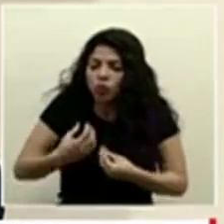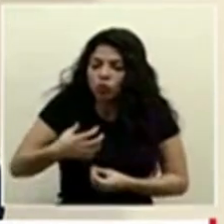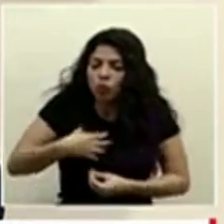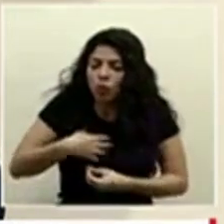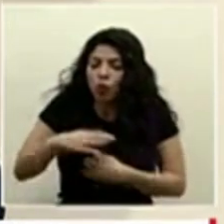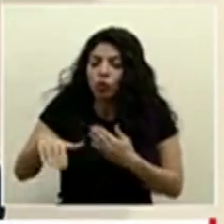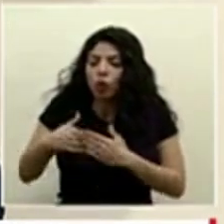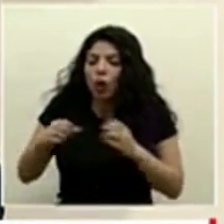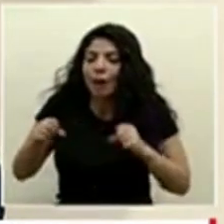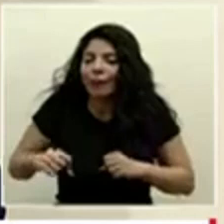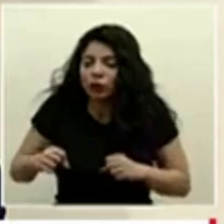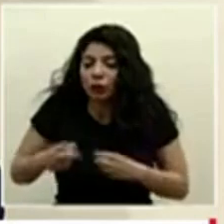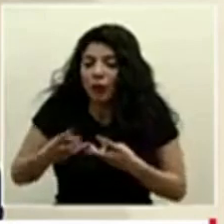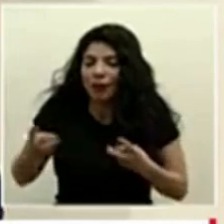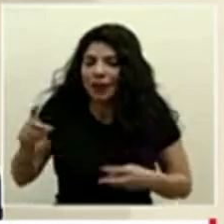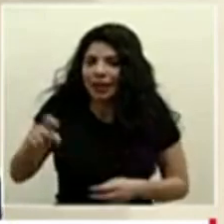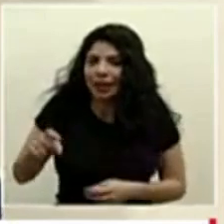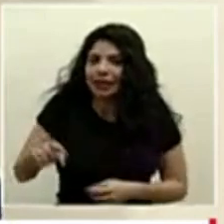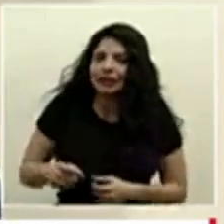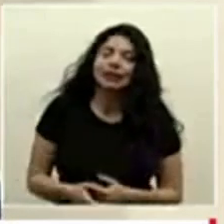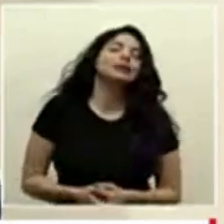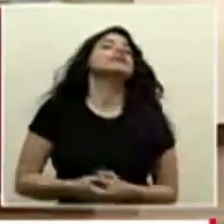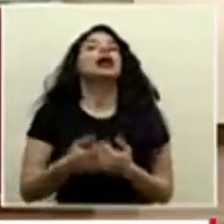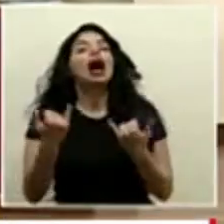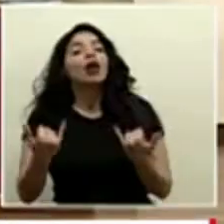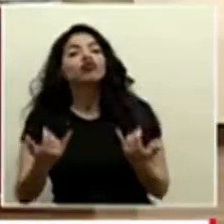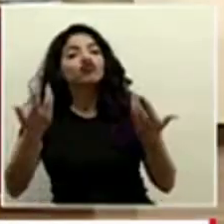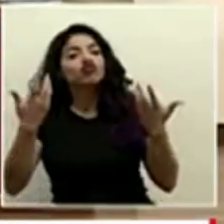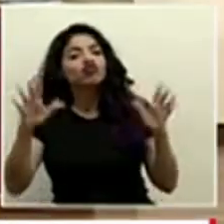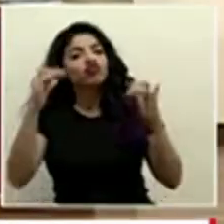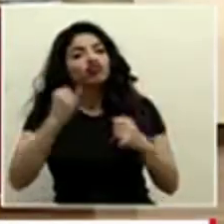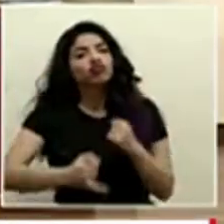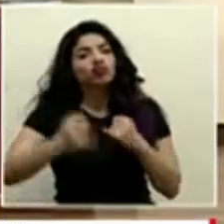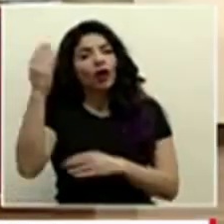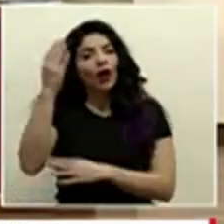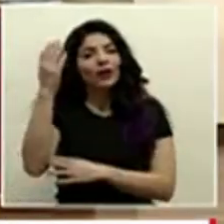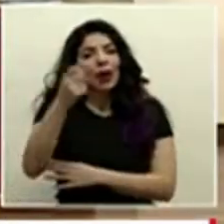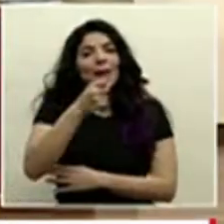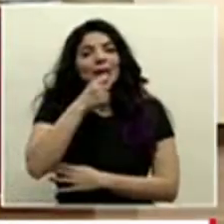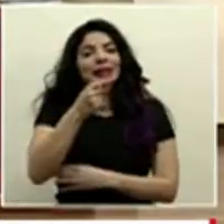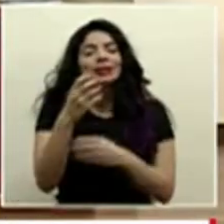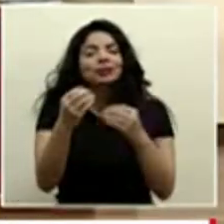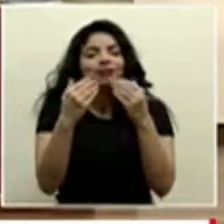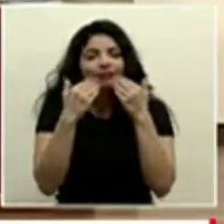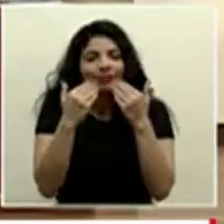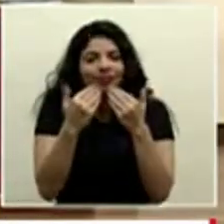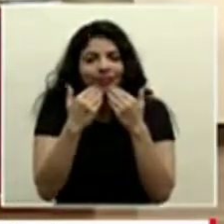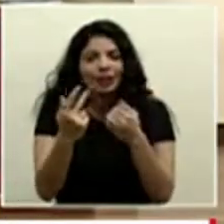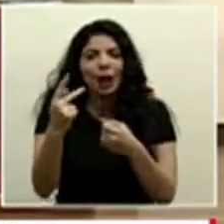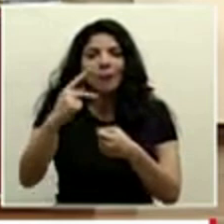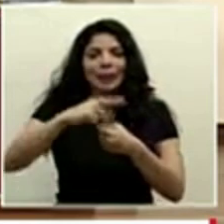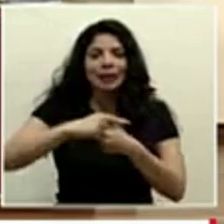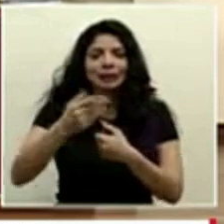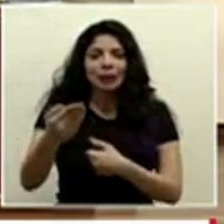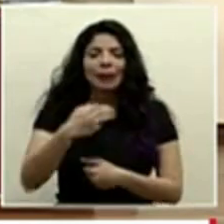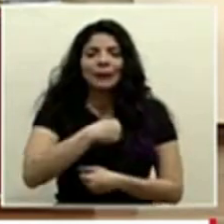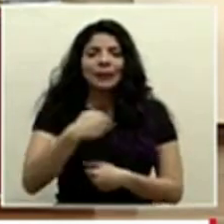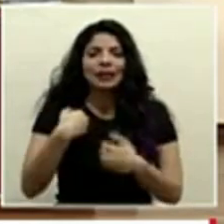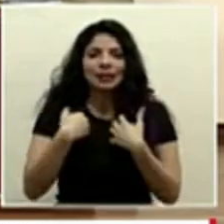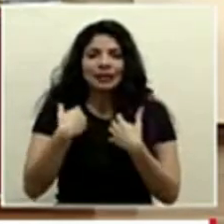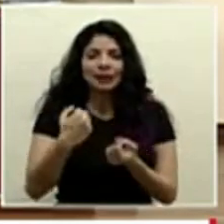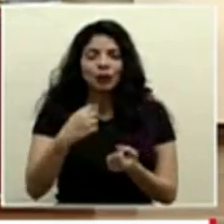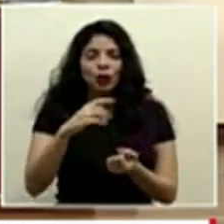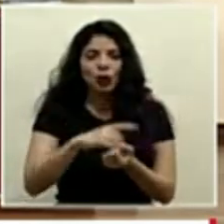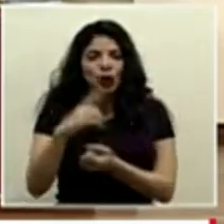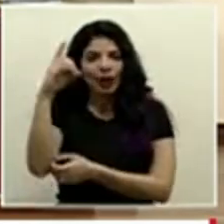pueda de los insumos que ocupamos damos por concluida esta conferencia de prensa agradecemos la participación del ministro de salud